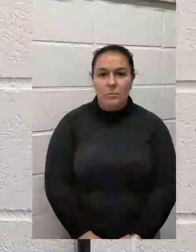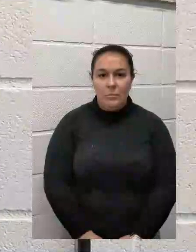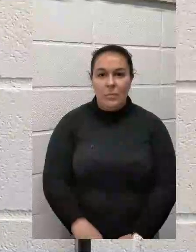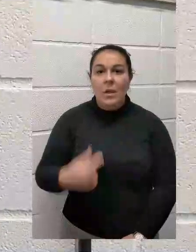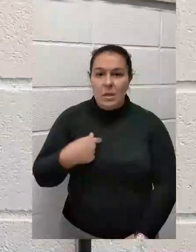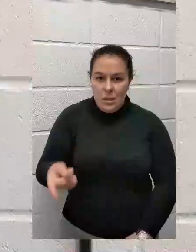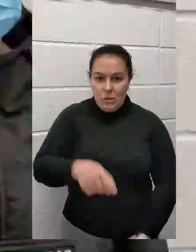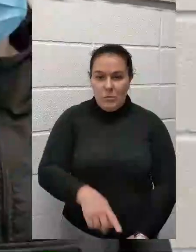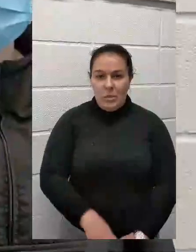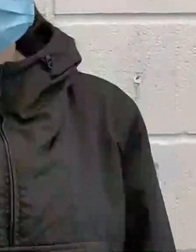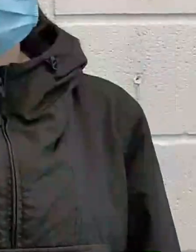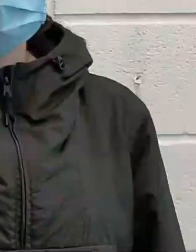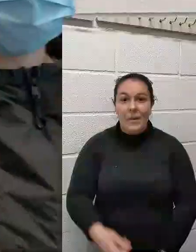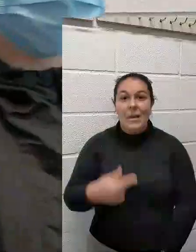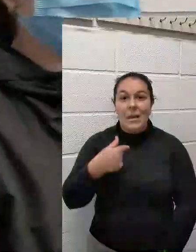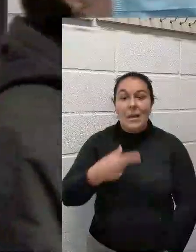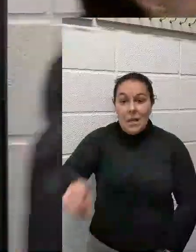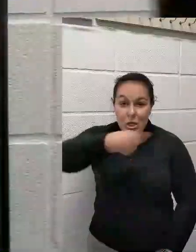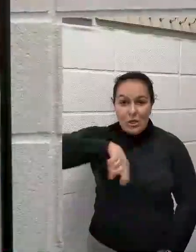vida muda. Y